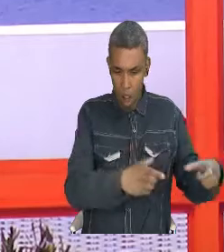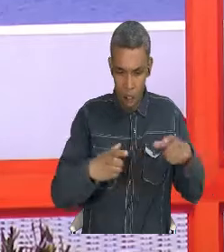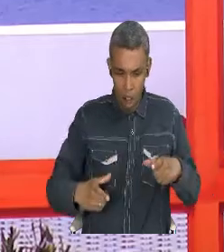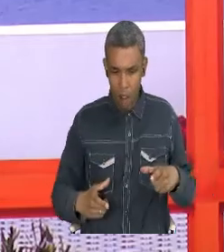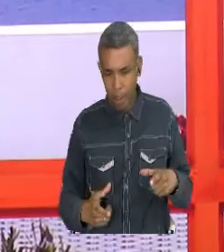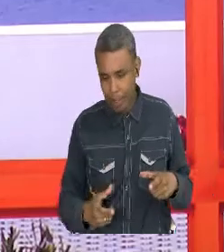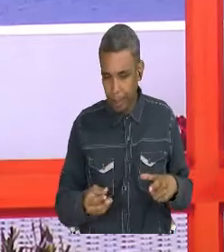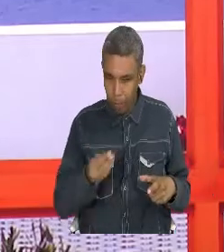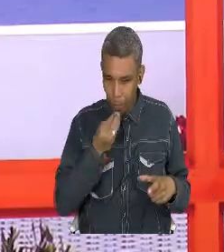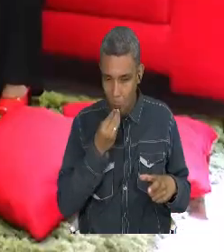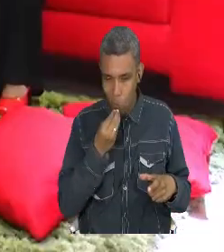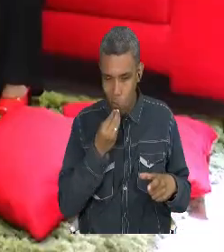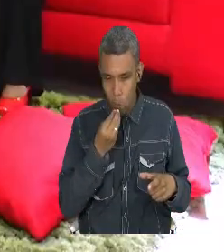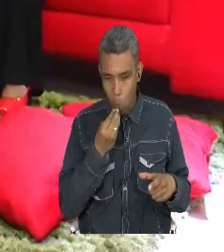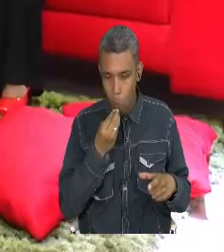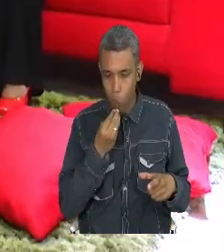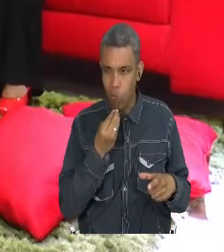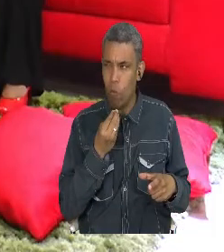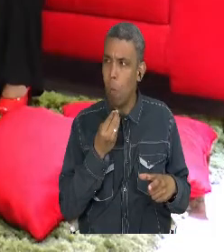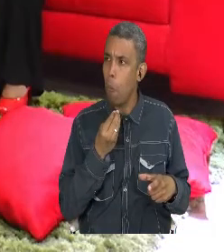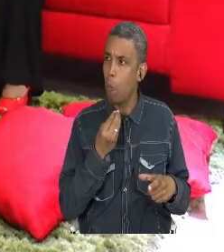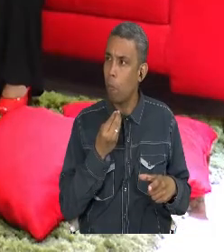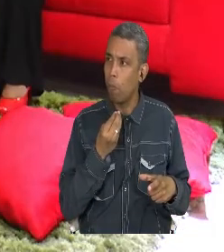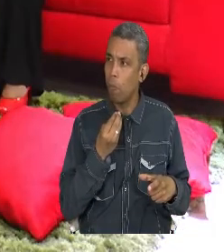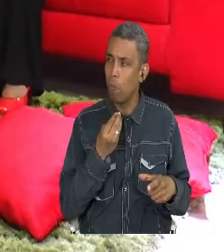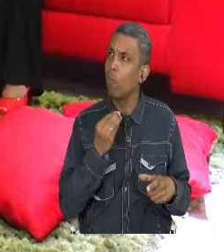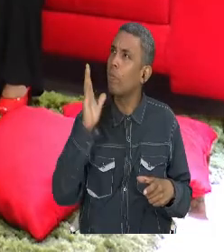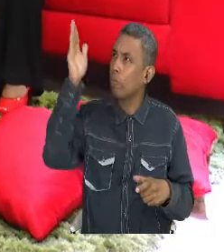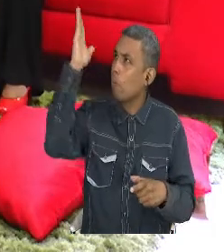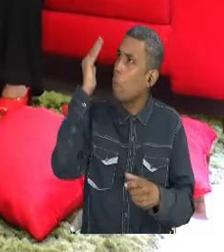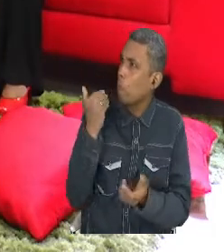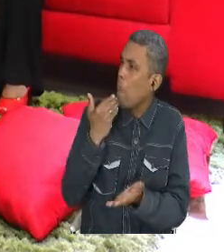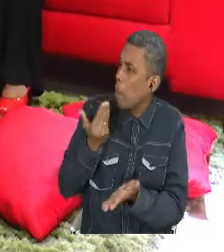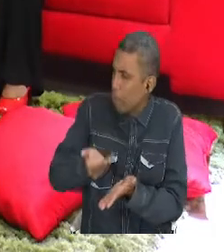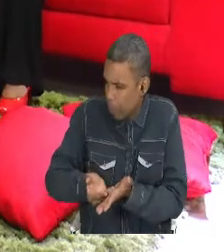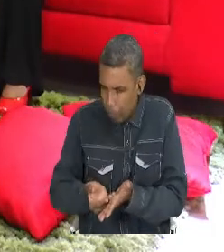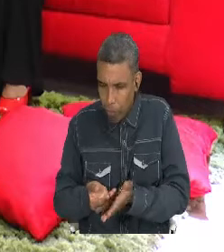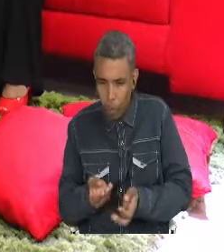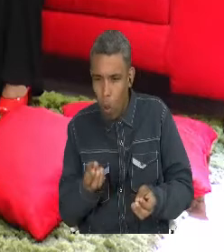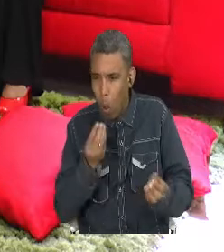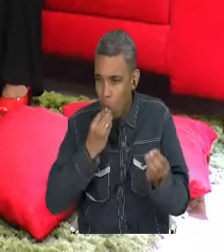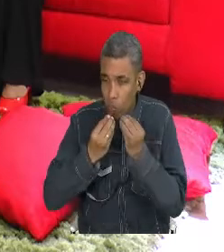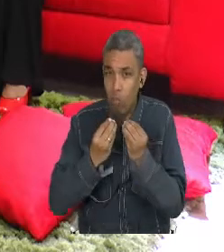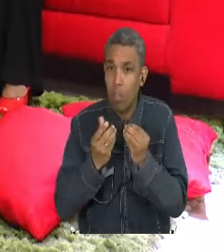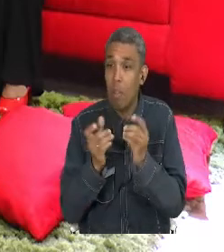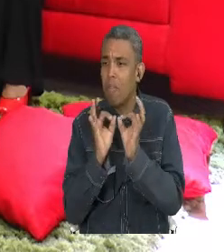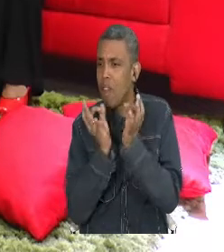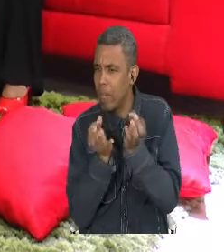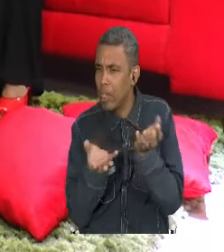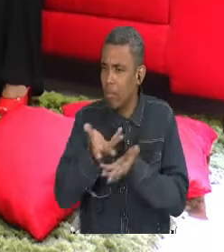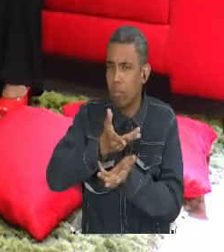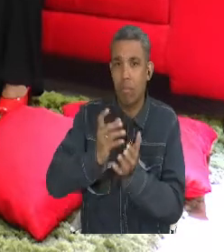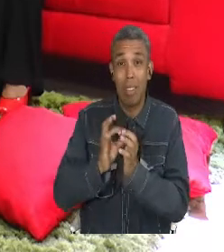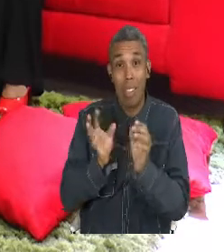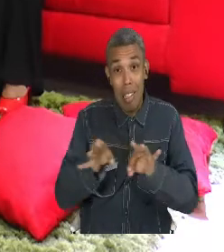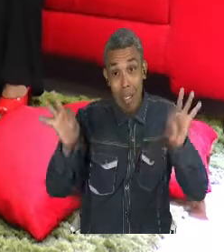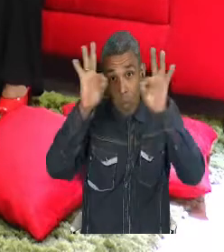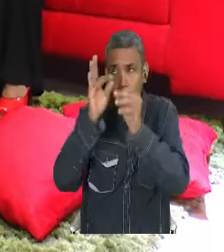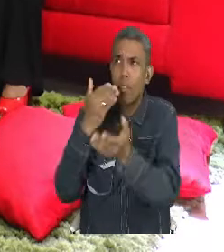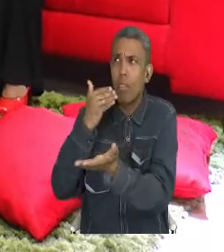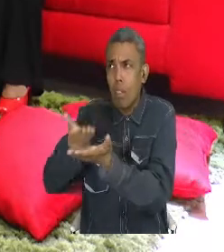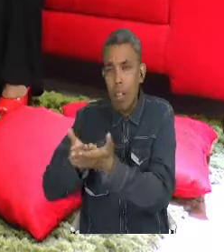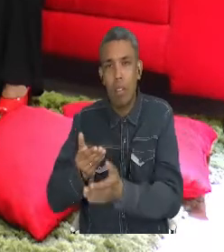familia a mi lado. Esas cosas que nosotros vamos haciendo, el poder agradecer diariamente, nos ayuda a ser conscientes de las cosas buenas que tenemos y no estar